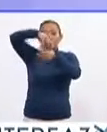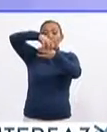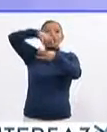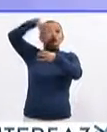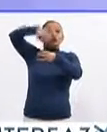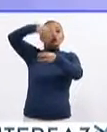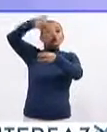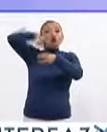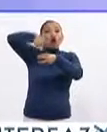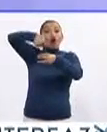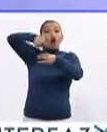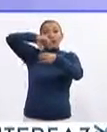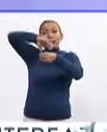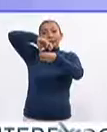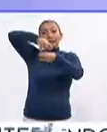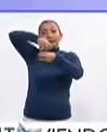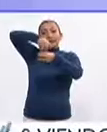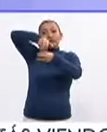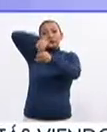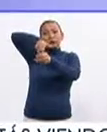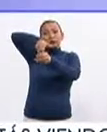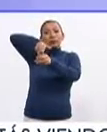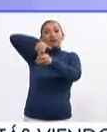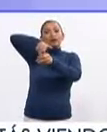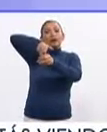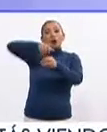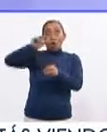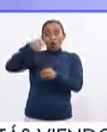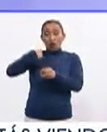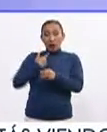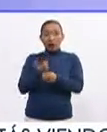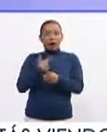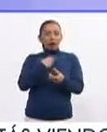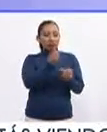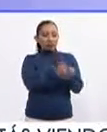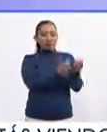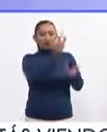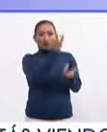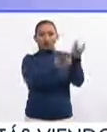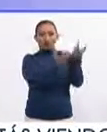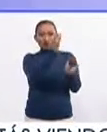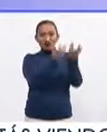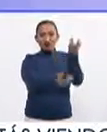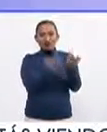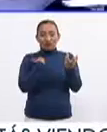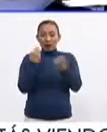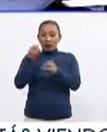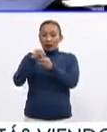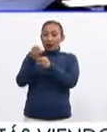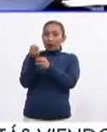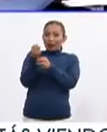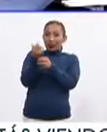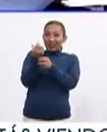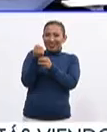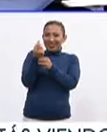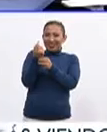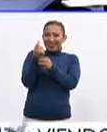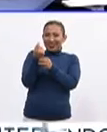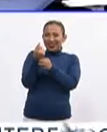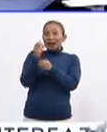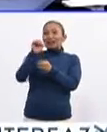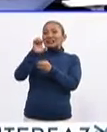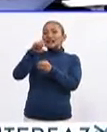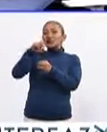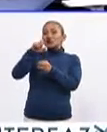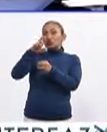las llaves de paso. Entonces, cuando deja encendido esto, viene con un sensor. Entonces, ese sensor